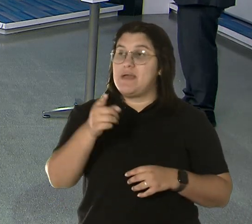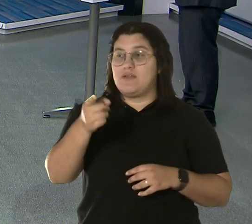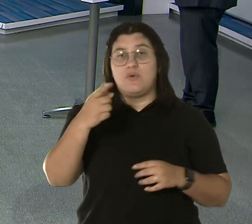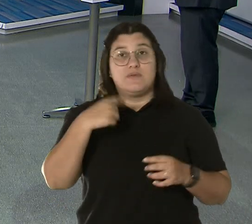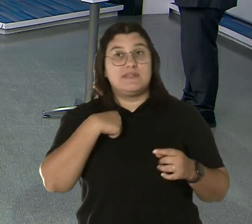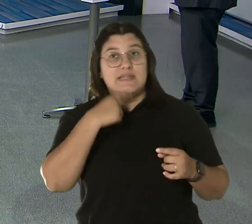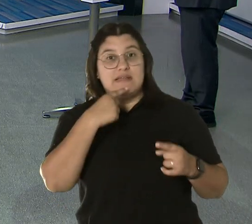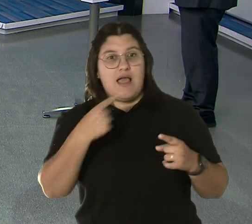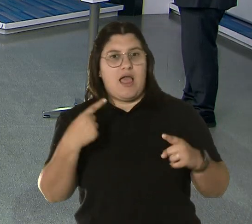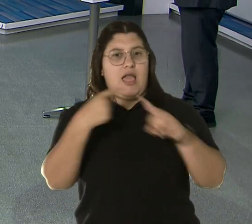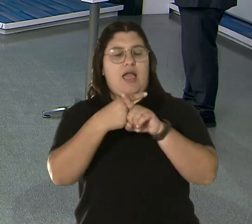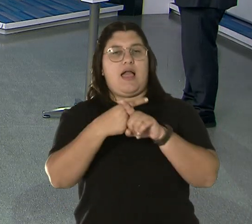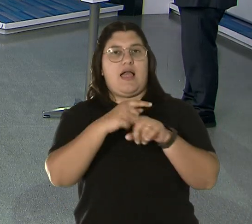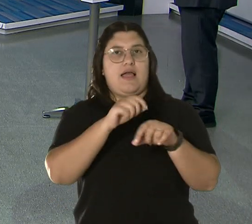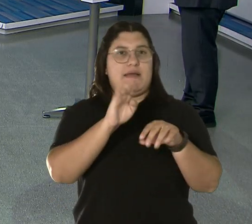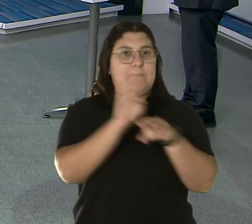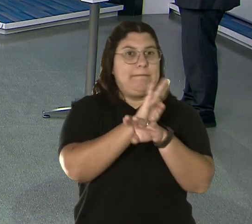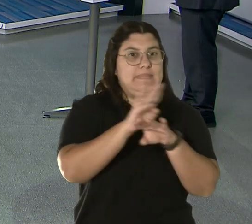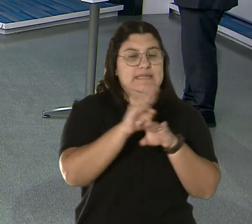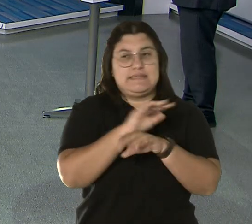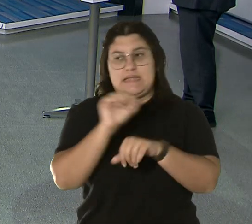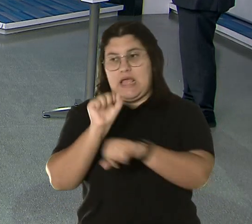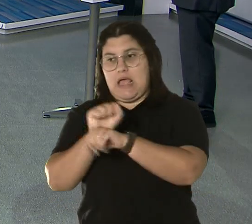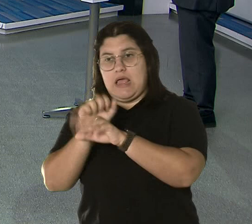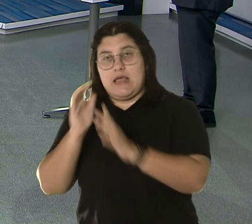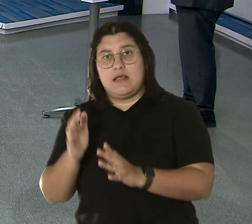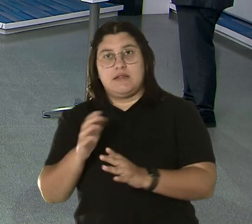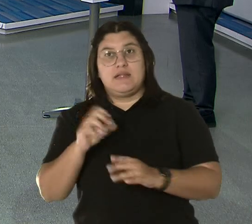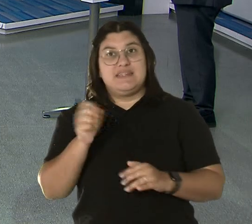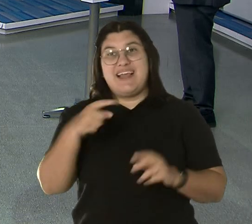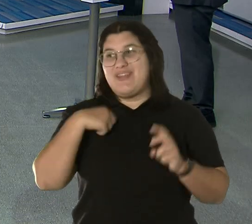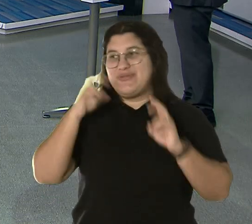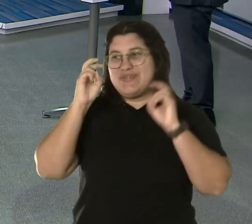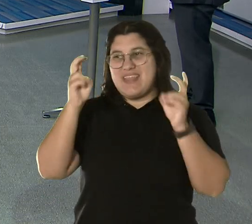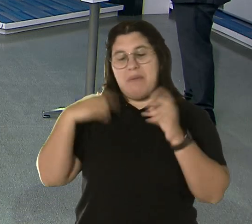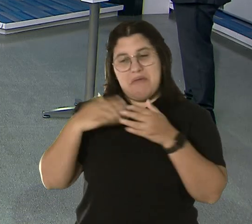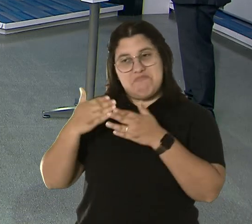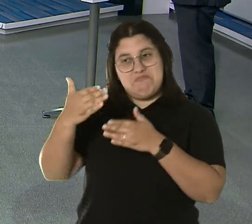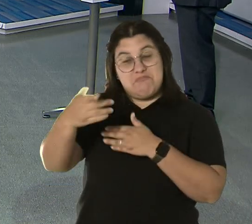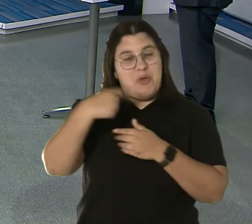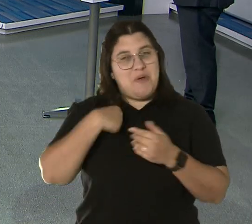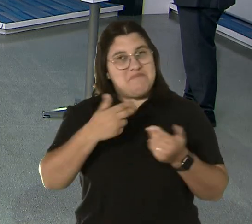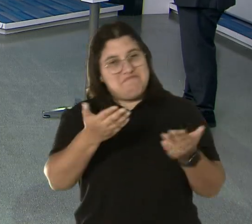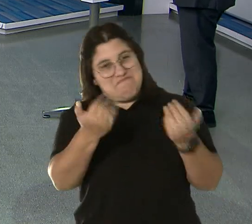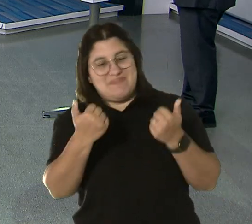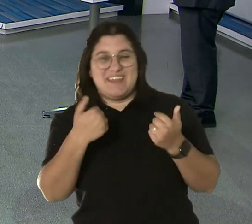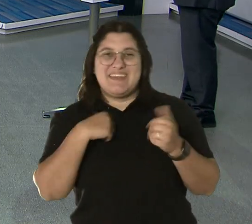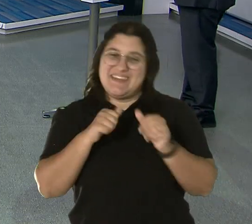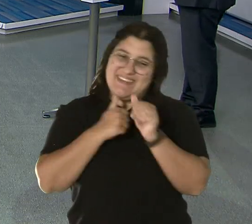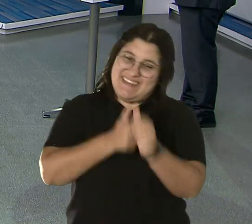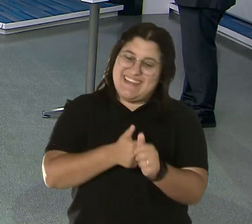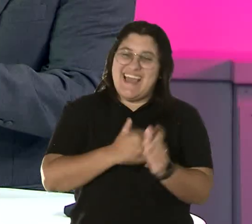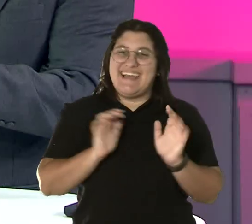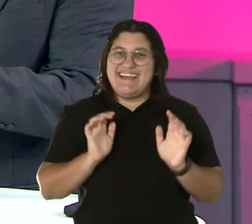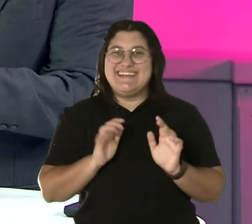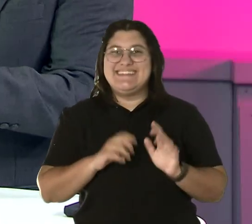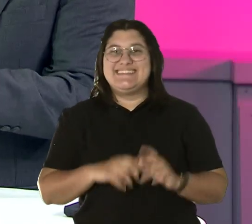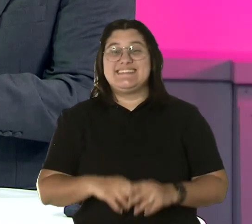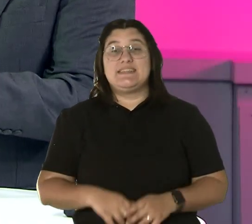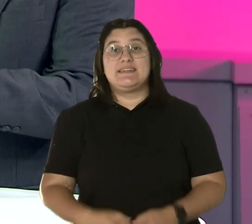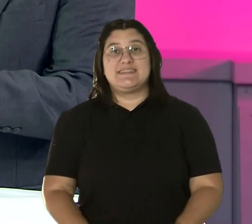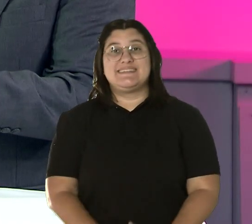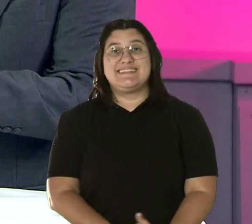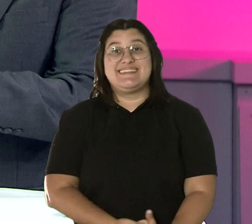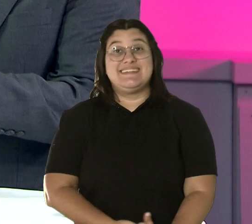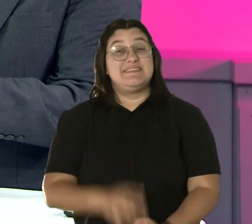entre empresarios y empleados, porque ahora se está hablando, y era un tema que iba a tocar más adelante, pero ya que usted lo trajo, le voy a seguir la línea. Y se está hablando